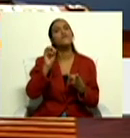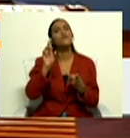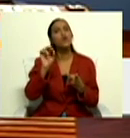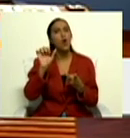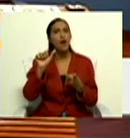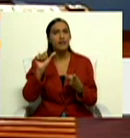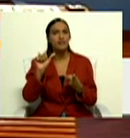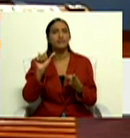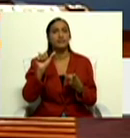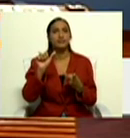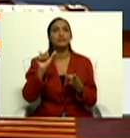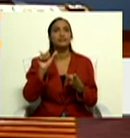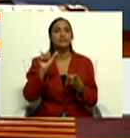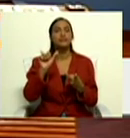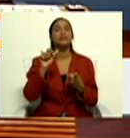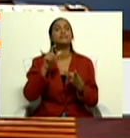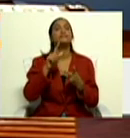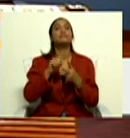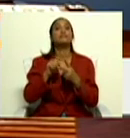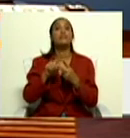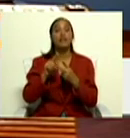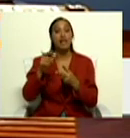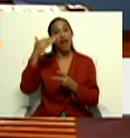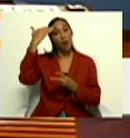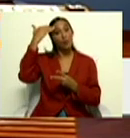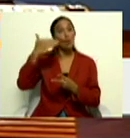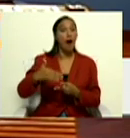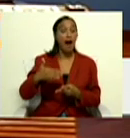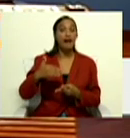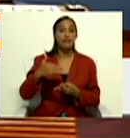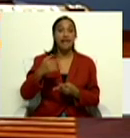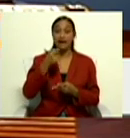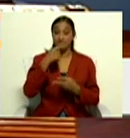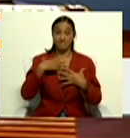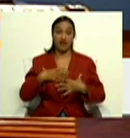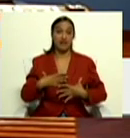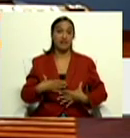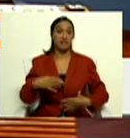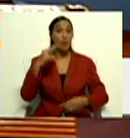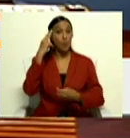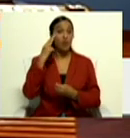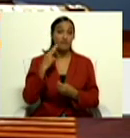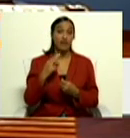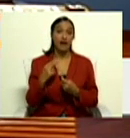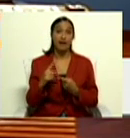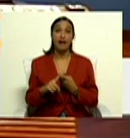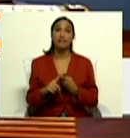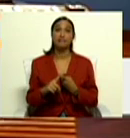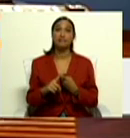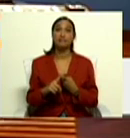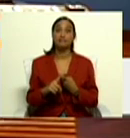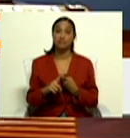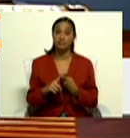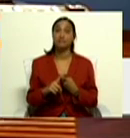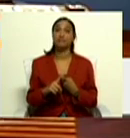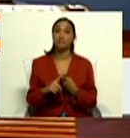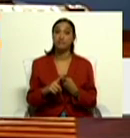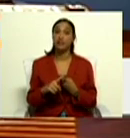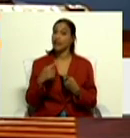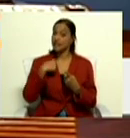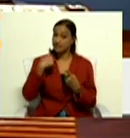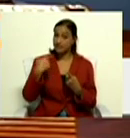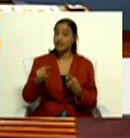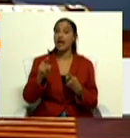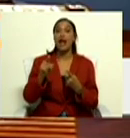como dije, de la Guardia Nacional Bolivariana, que tiene, oigan esto, medida cautelar sustitutiva de libertad,